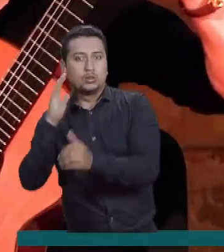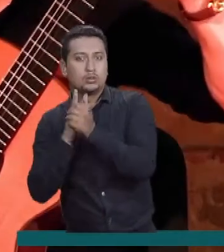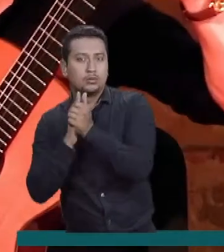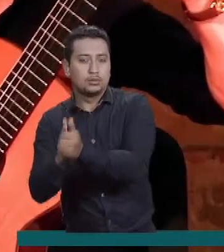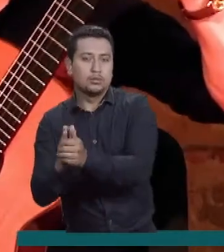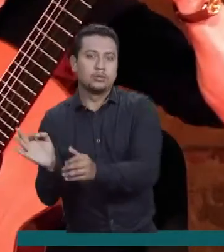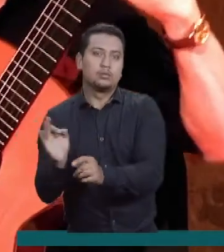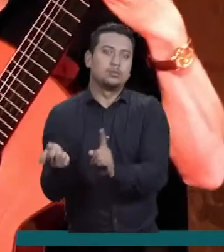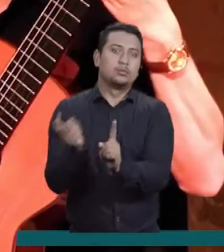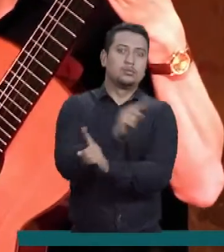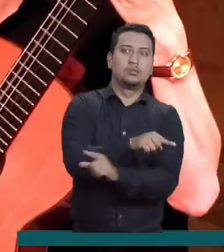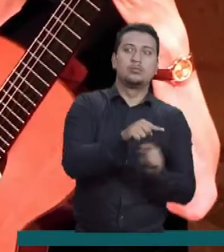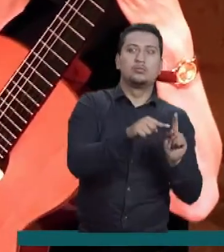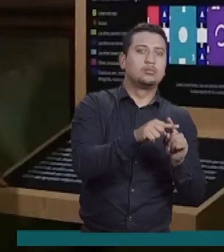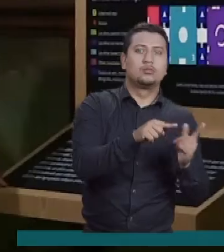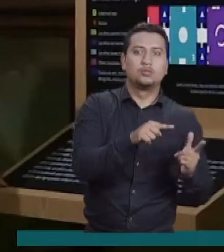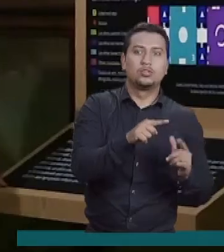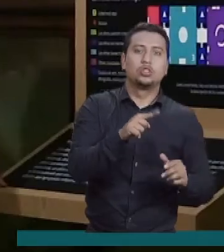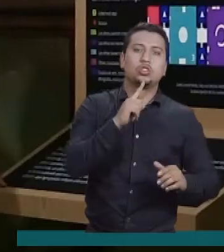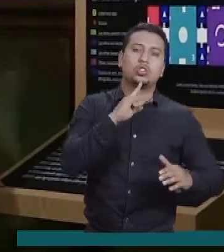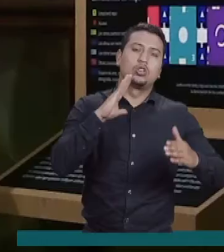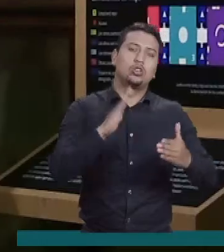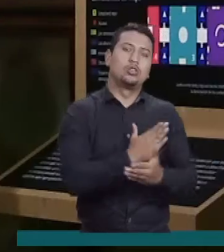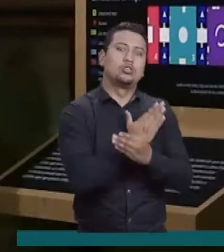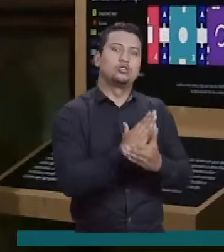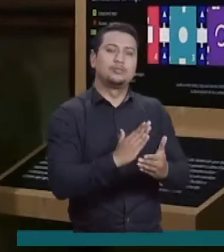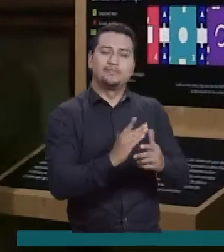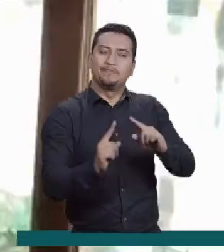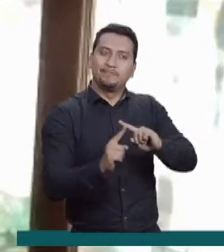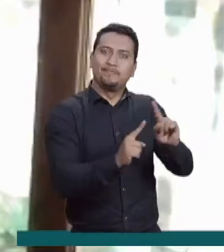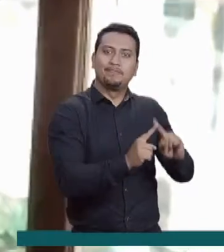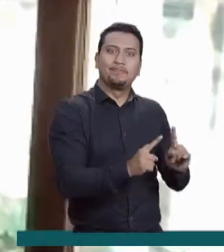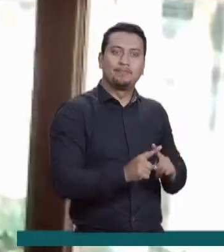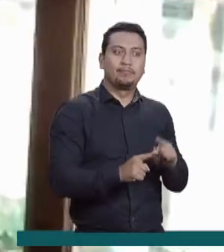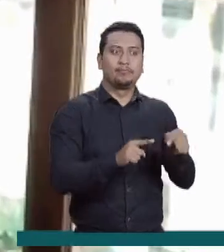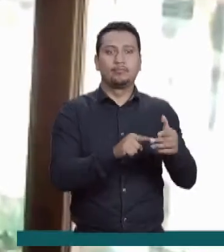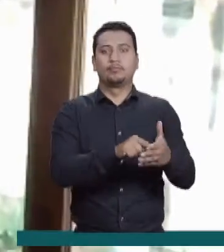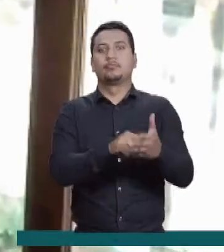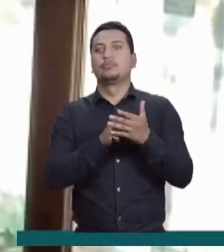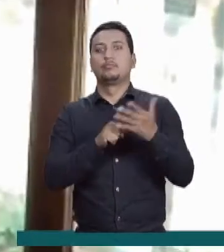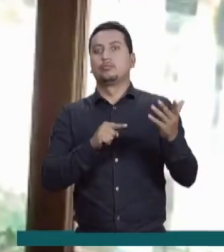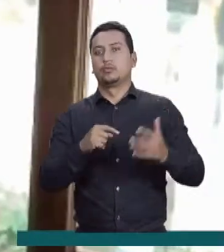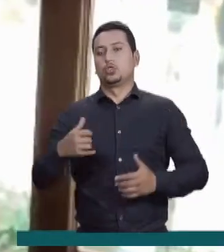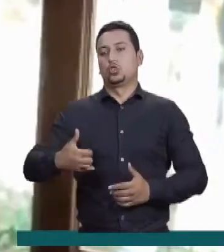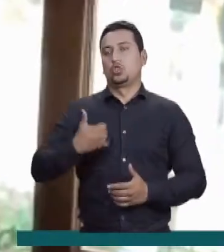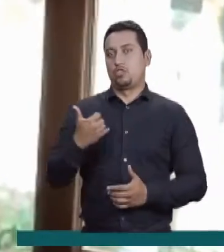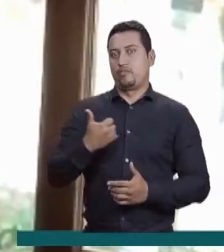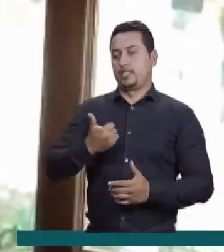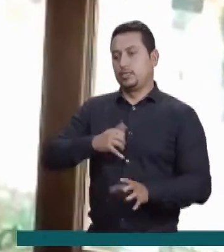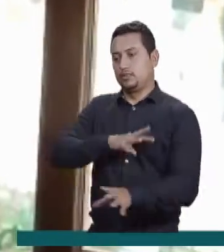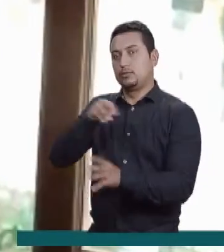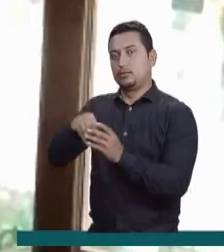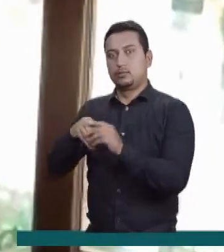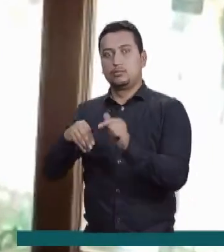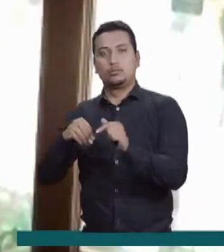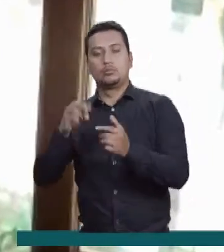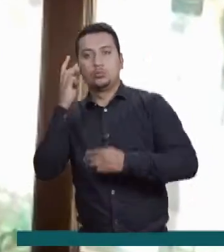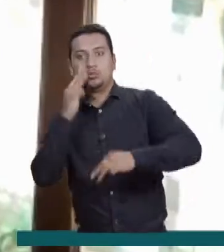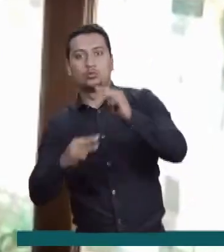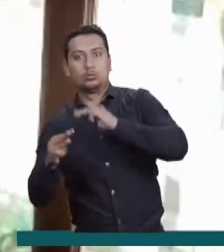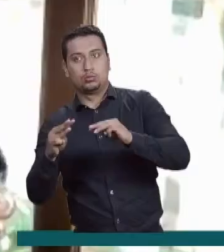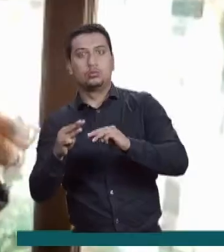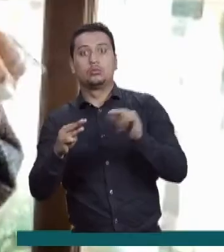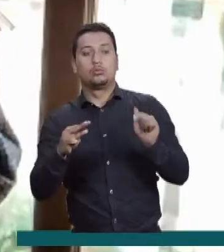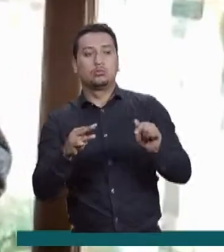cuatro componentes que hacen parte de Jóvenes Más Museo. Jóvenes de diferentes edades, hasta los 28